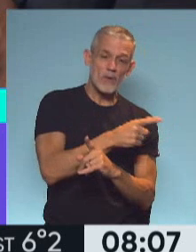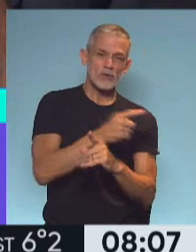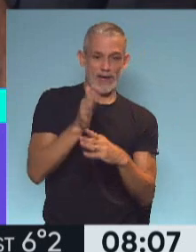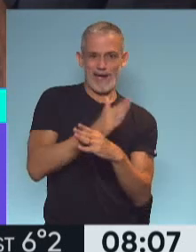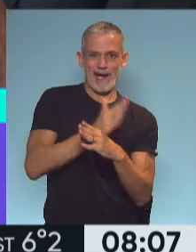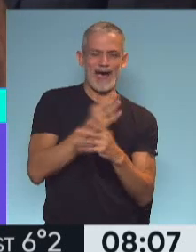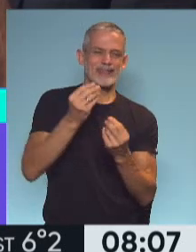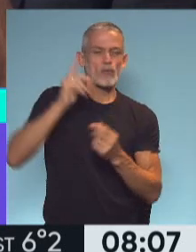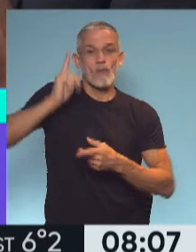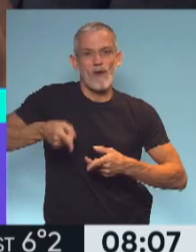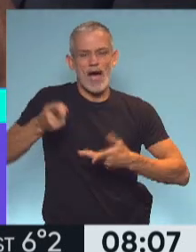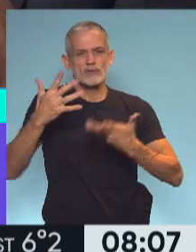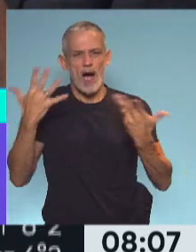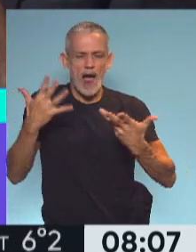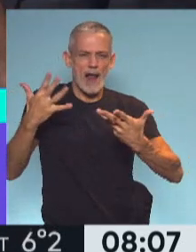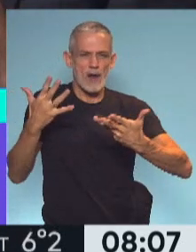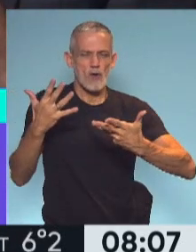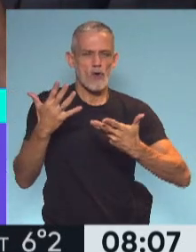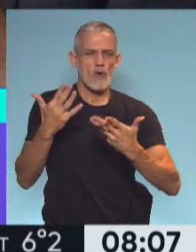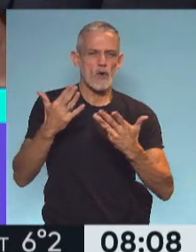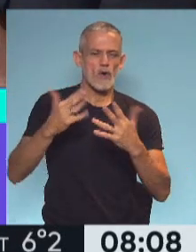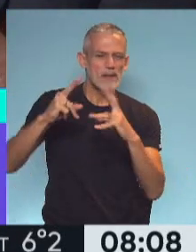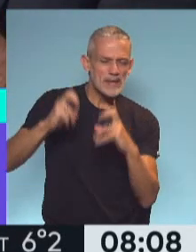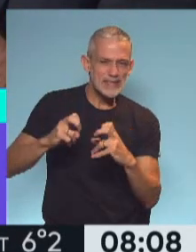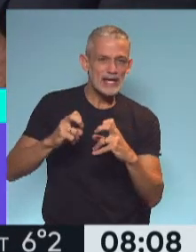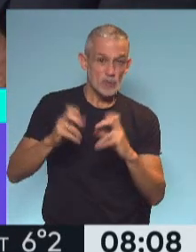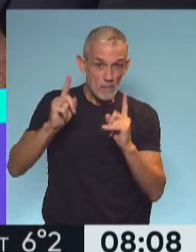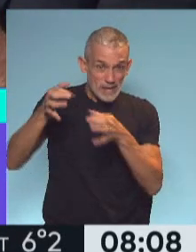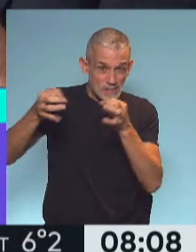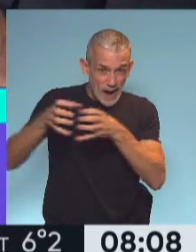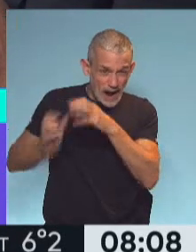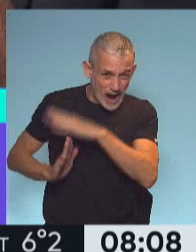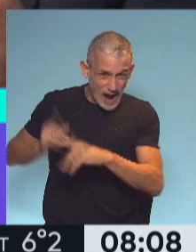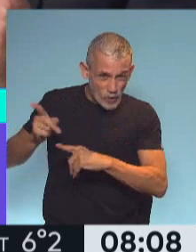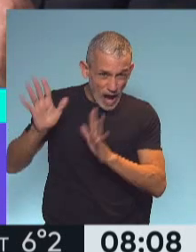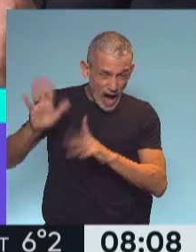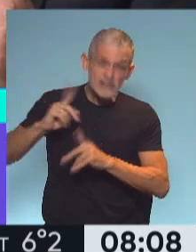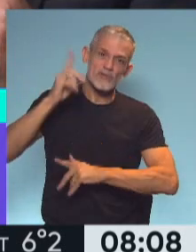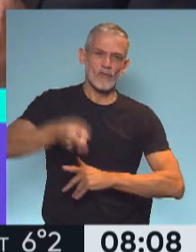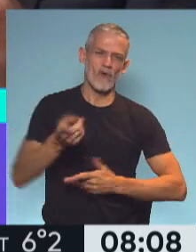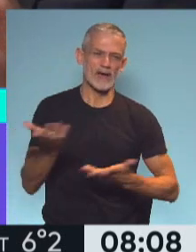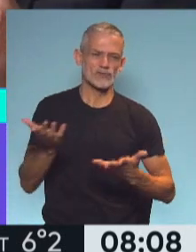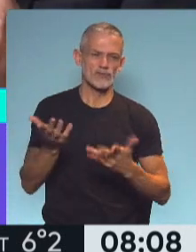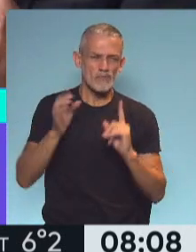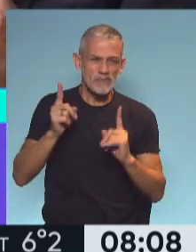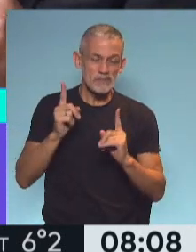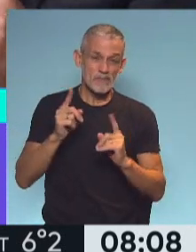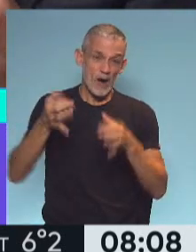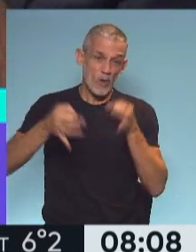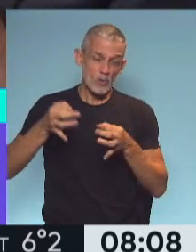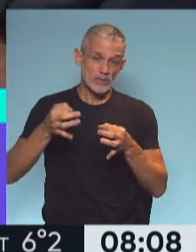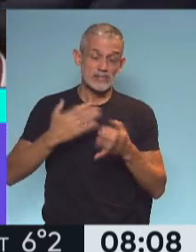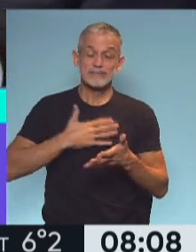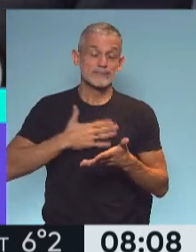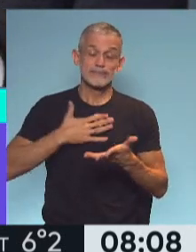previos, algún fallo, algún pedido de procesamiento, es la que está haciendo o dictando estos fallos que lamentablemente en